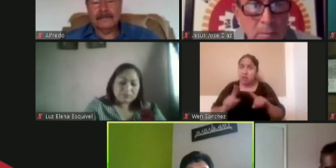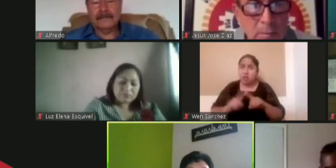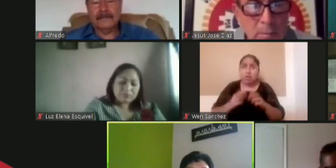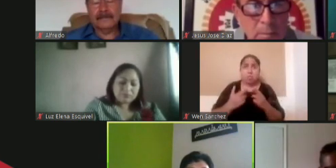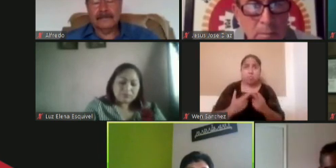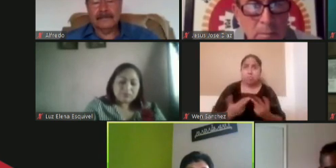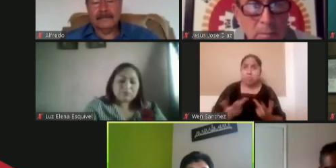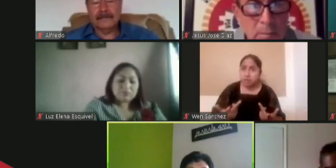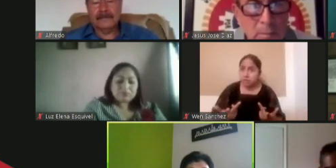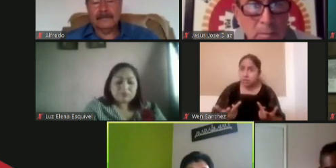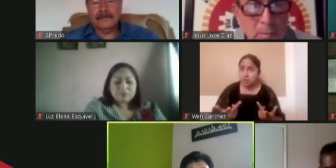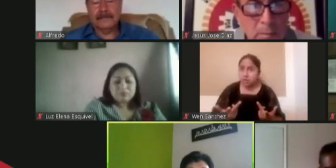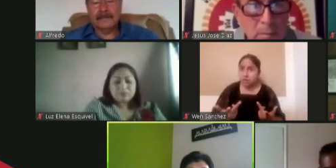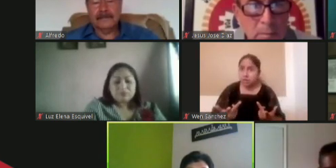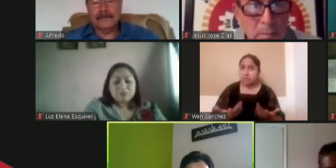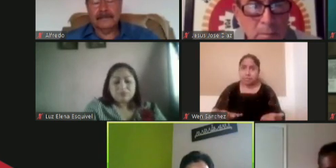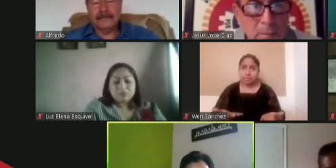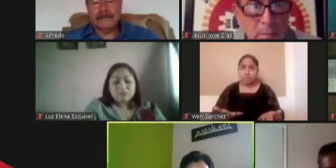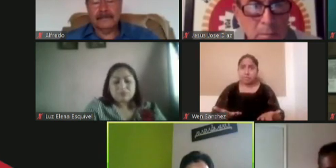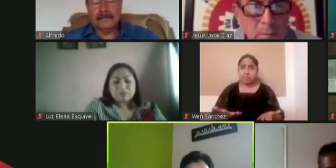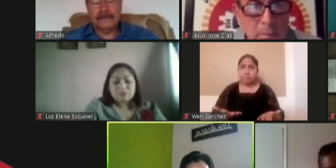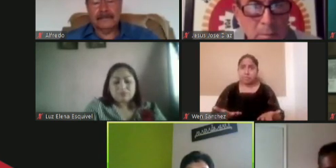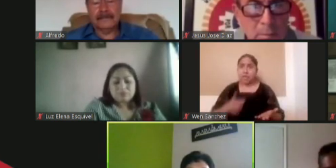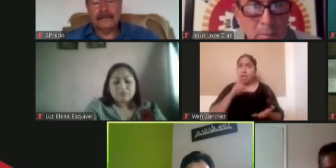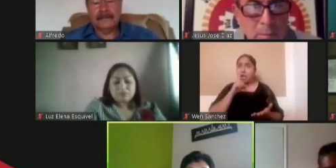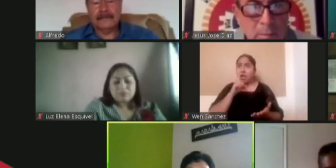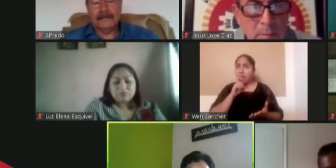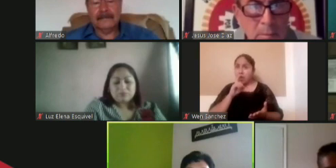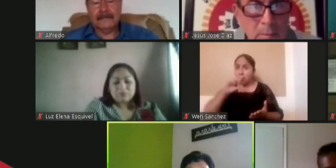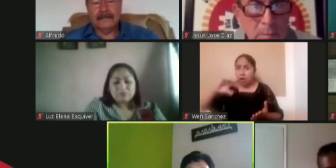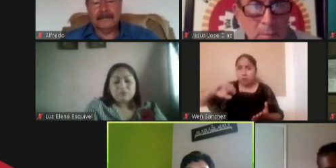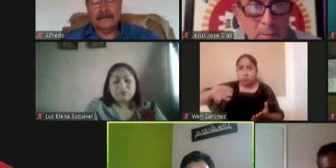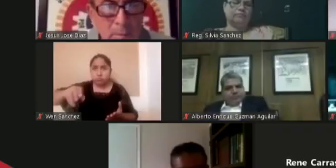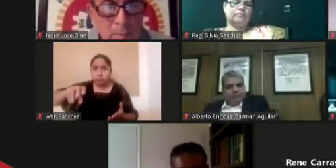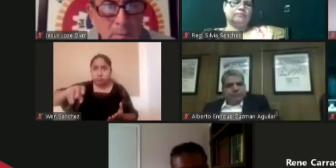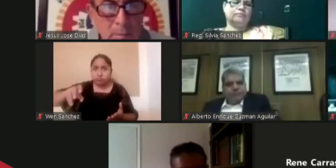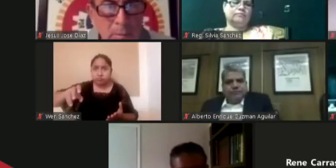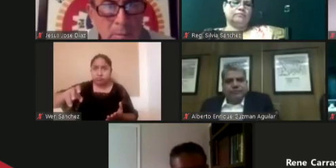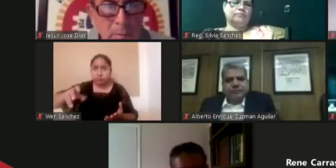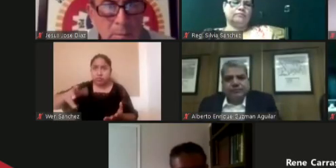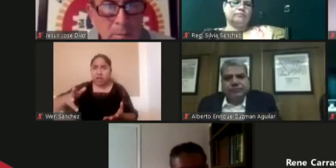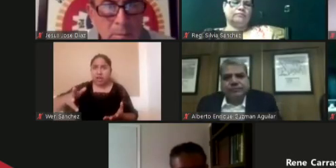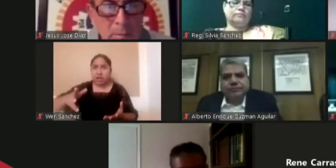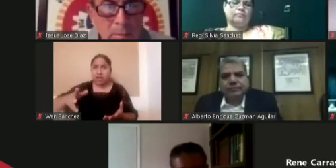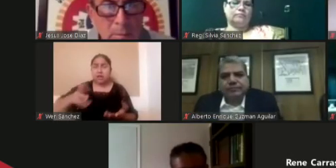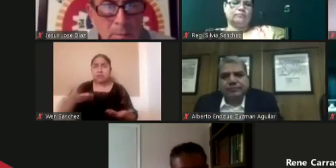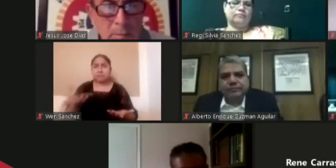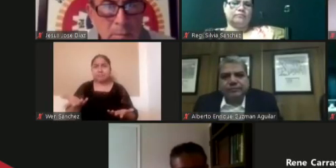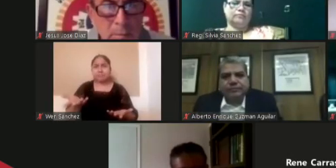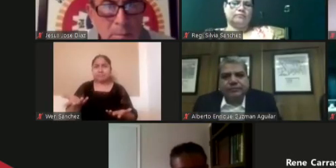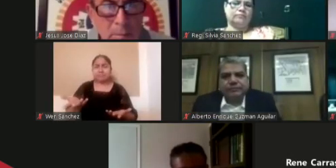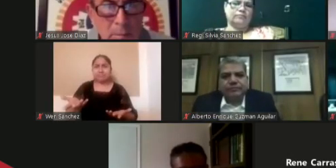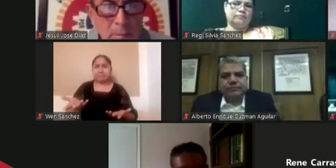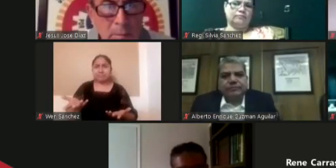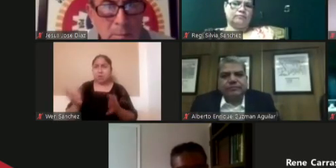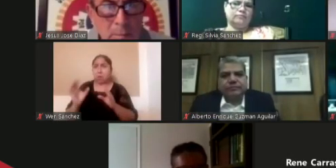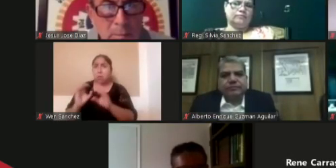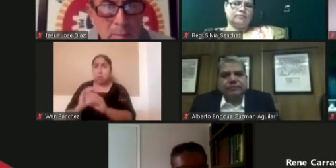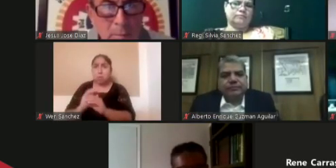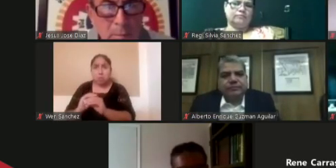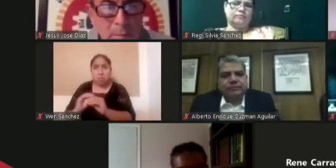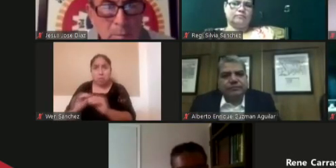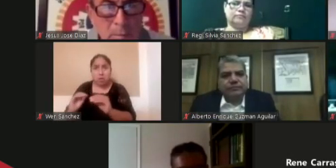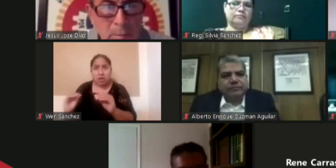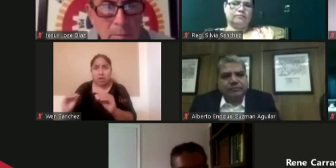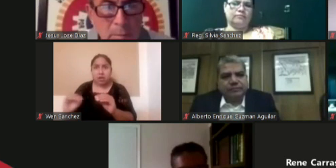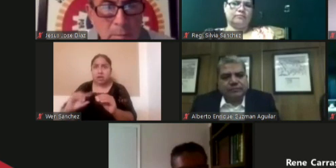ocasiona exceso en el uso de agua potable, pues al volver el agua, las bombas recibimos agua